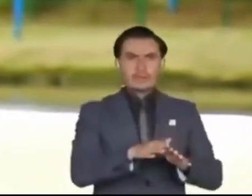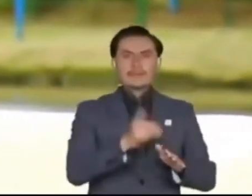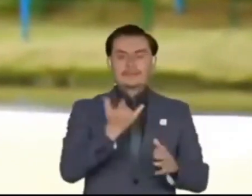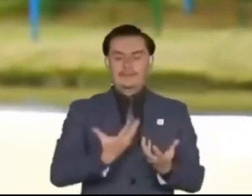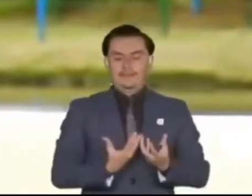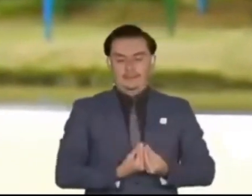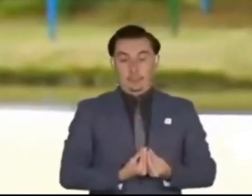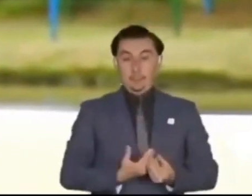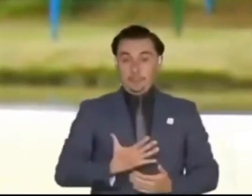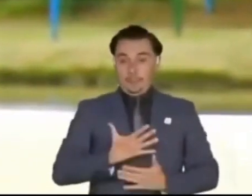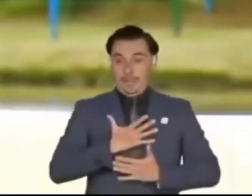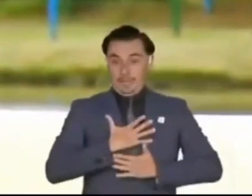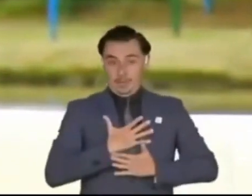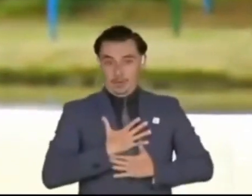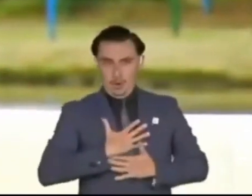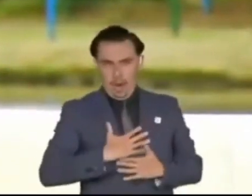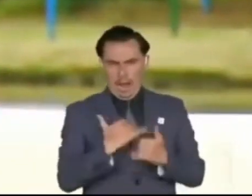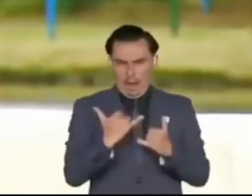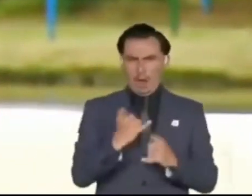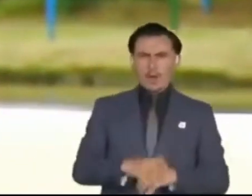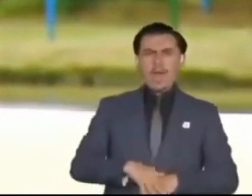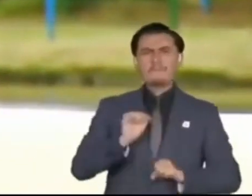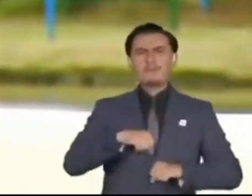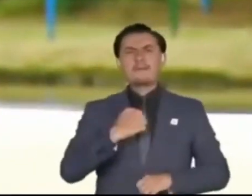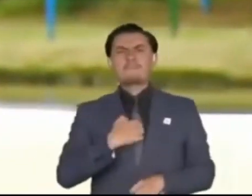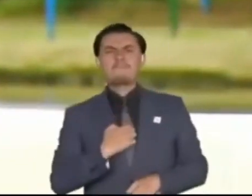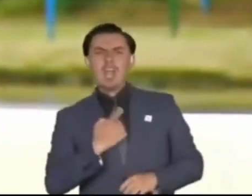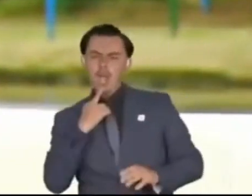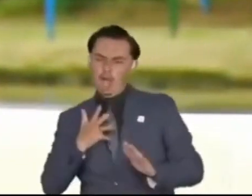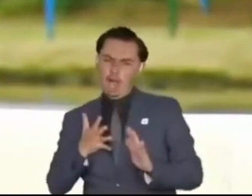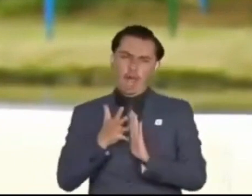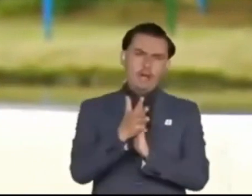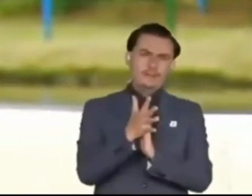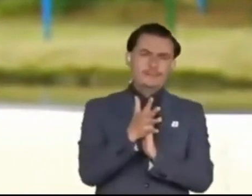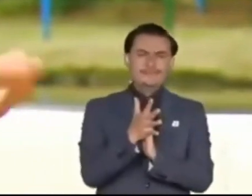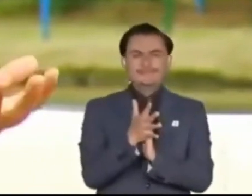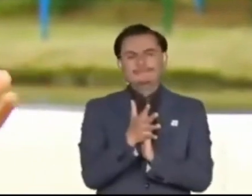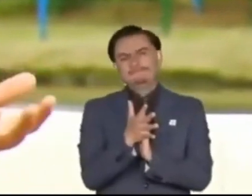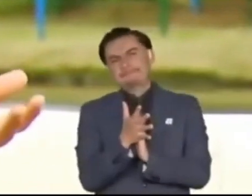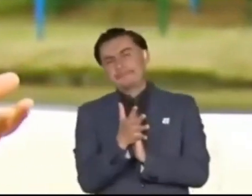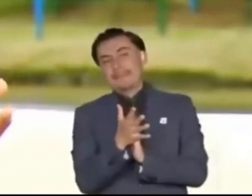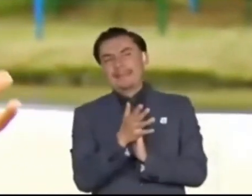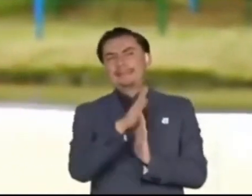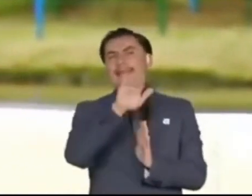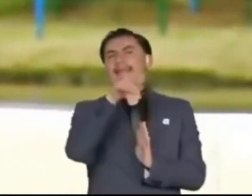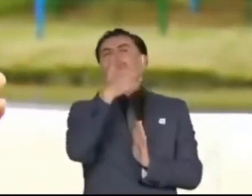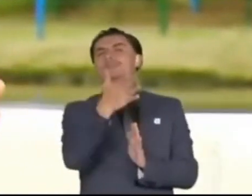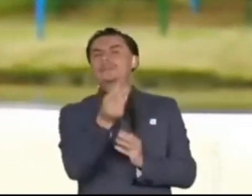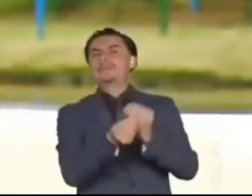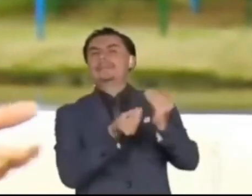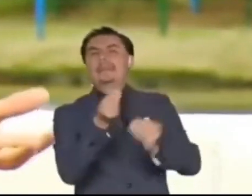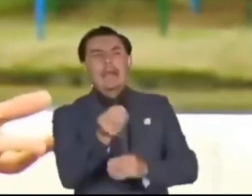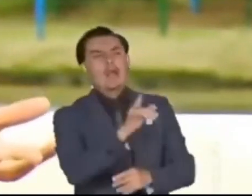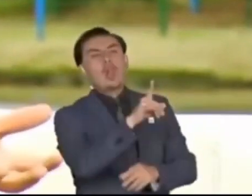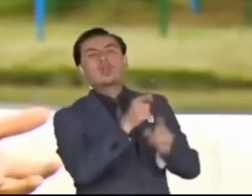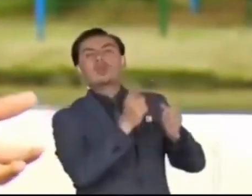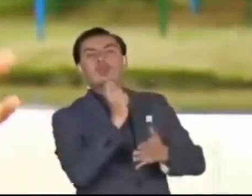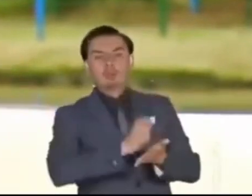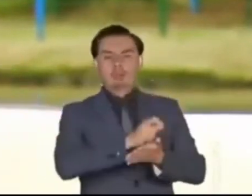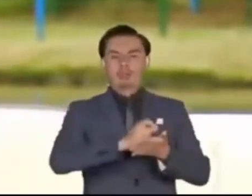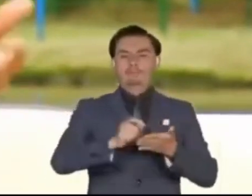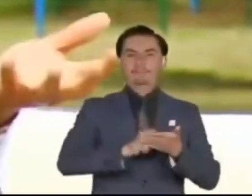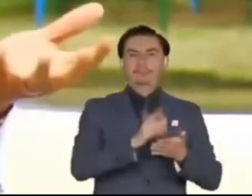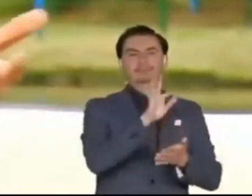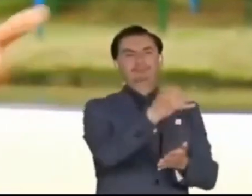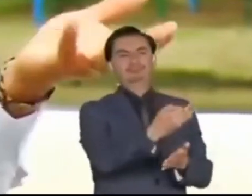Yo no puedo ahora mismo prejuzgar, porque después alguien me podría denunciar el acto administrativo cuando firme,